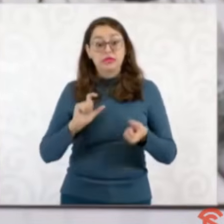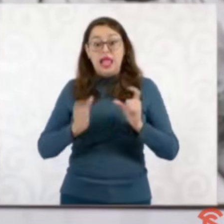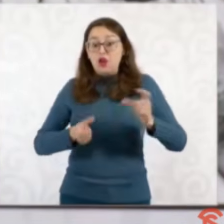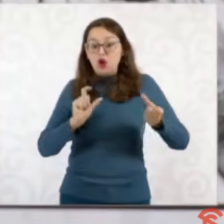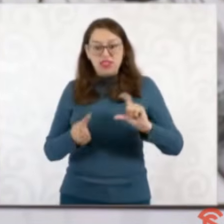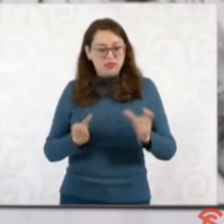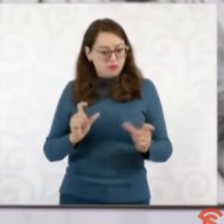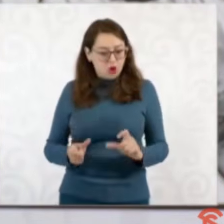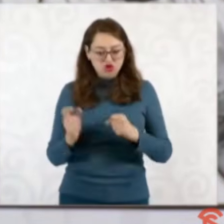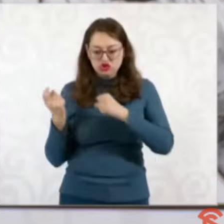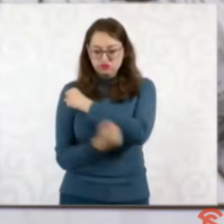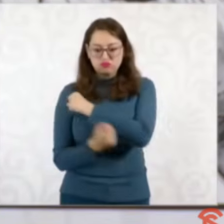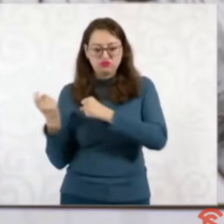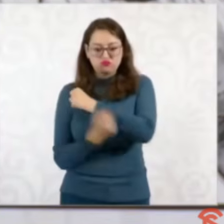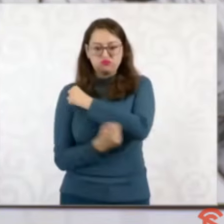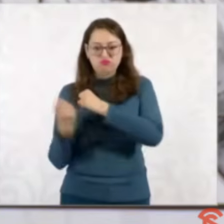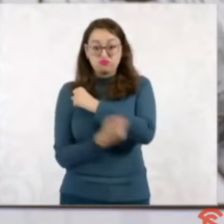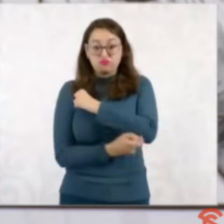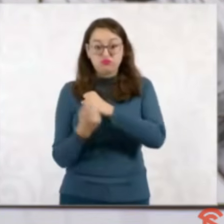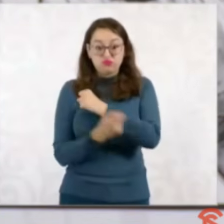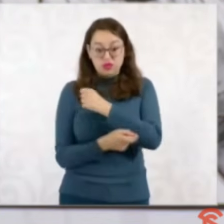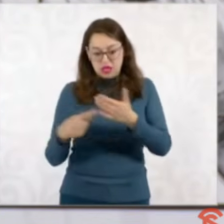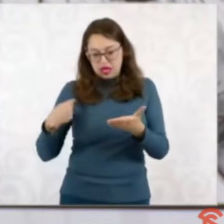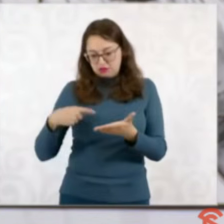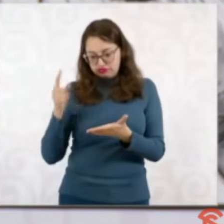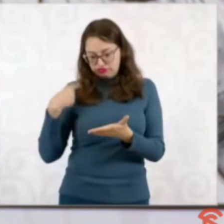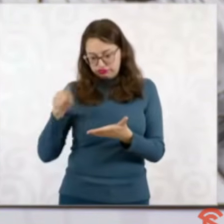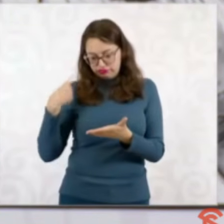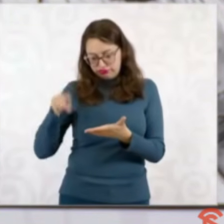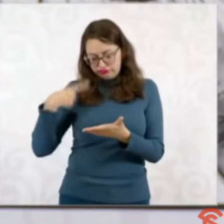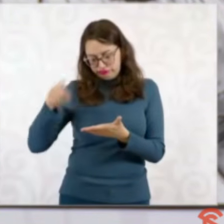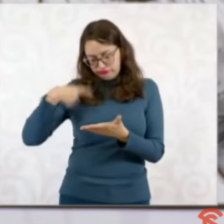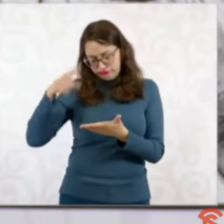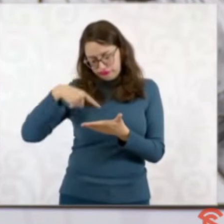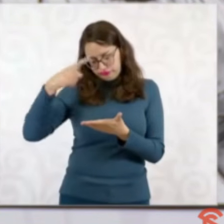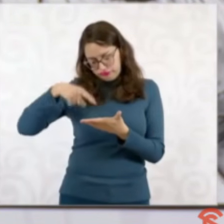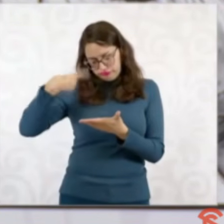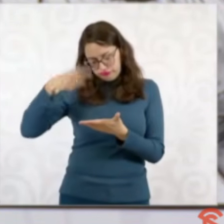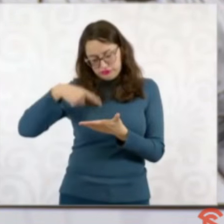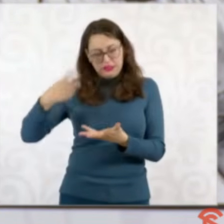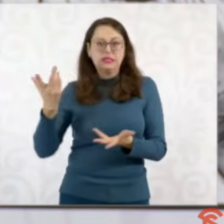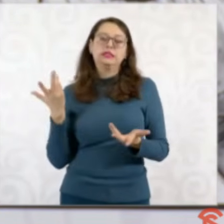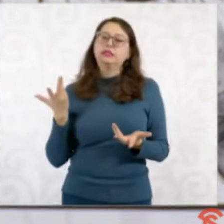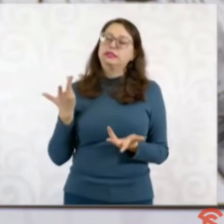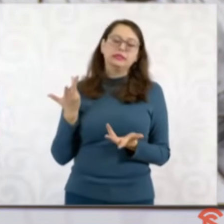algoritmos asociados al scrolling infinito,